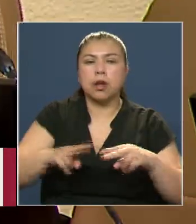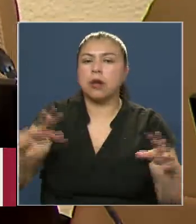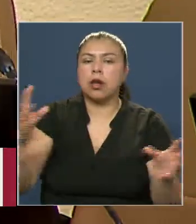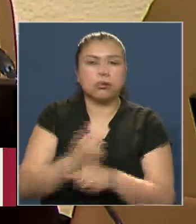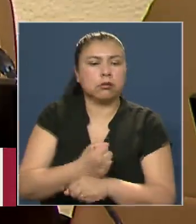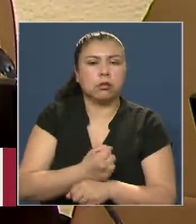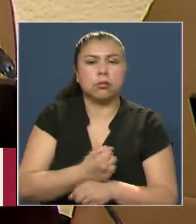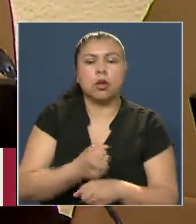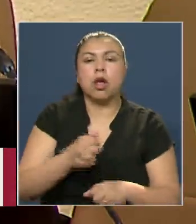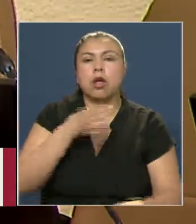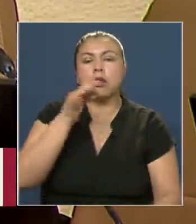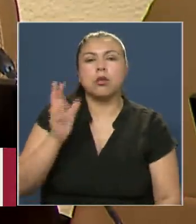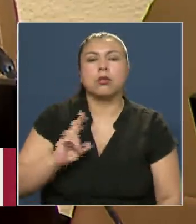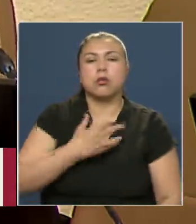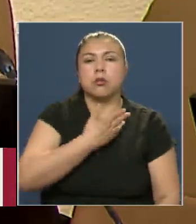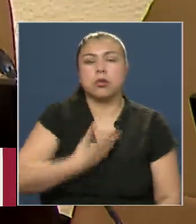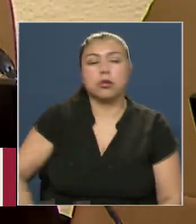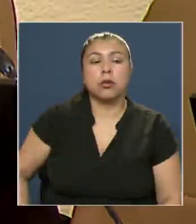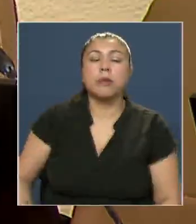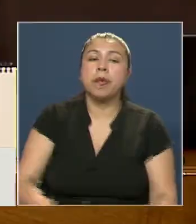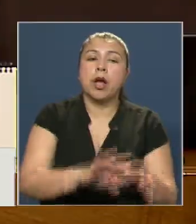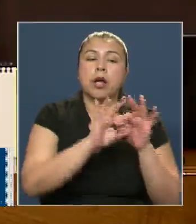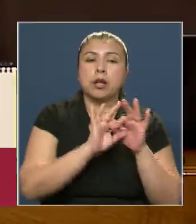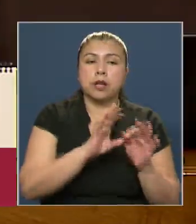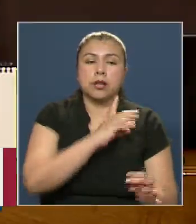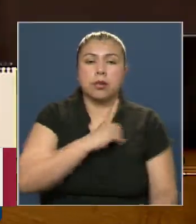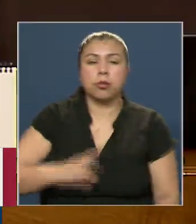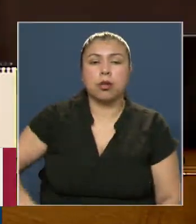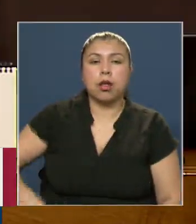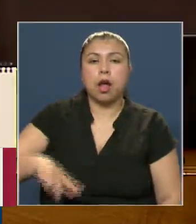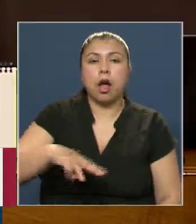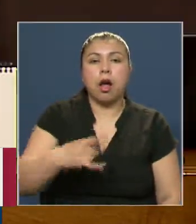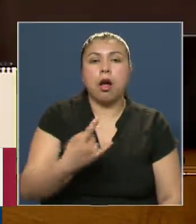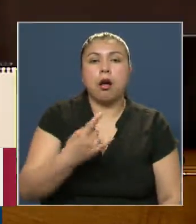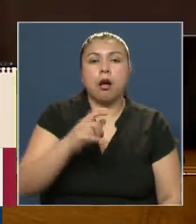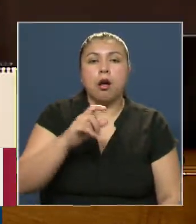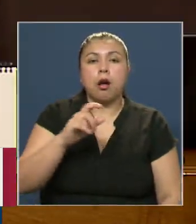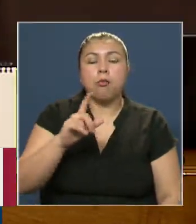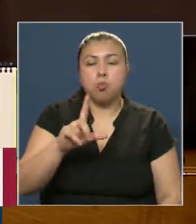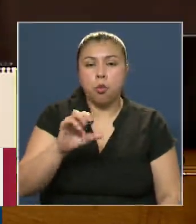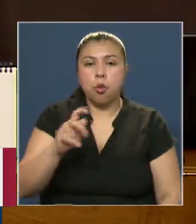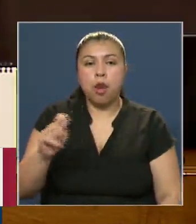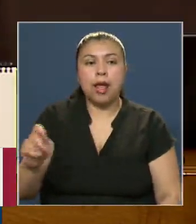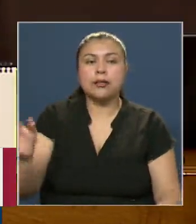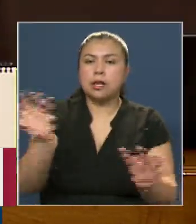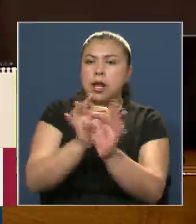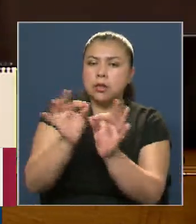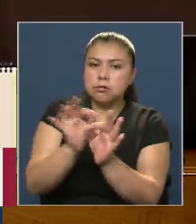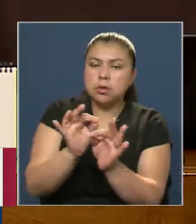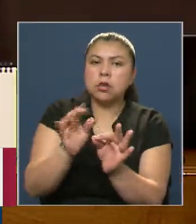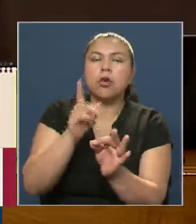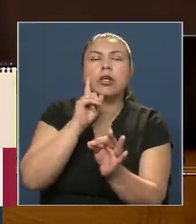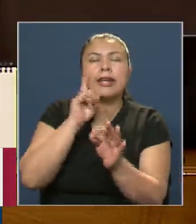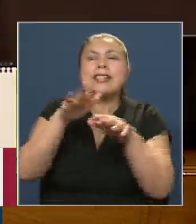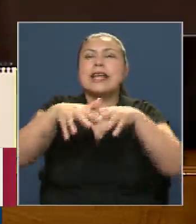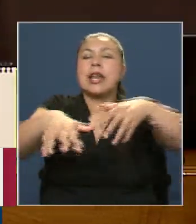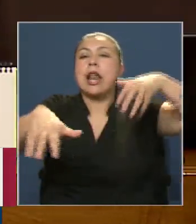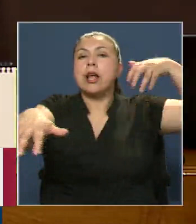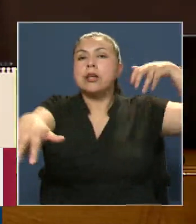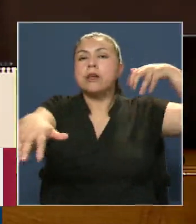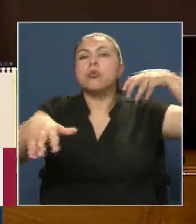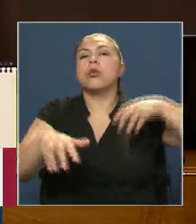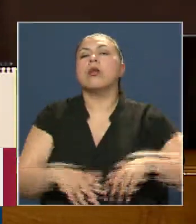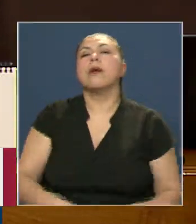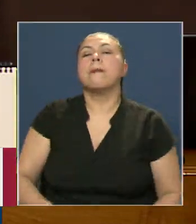dicho. Muchas gracias, diputado Mulet. Le explico a quienes están en la tribuna,